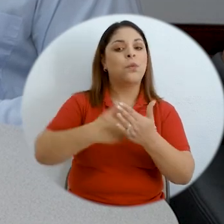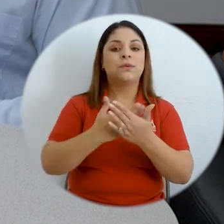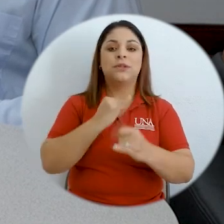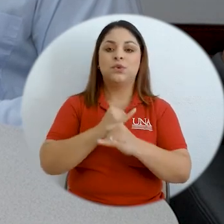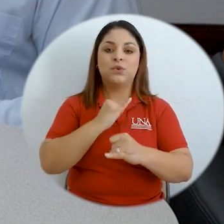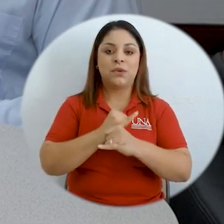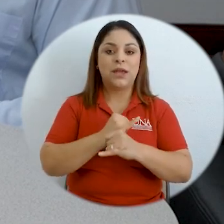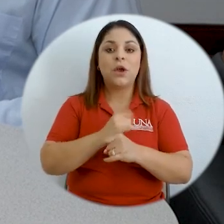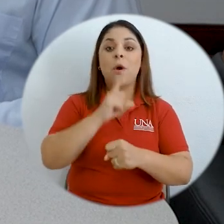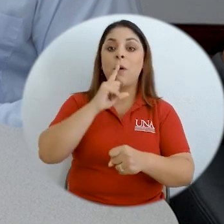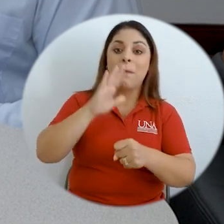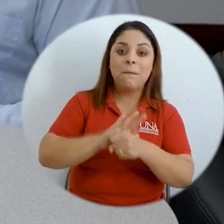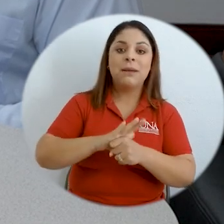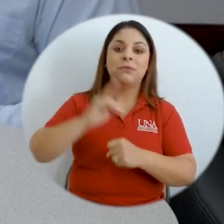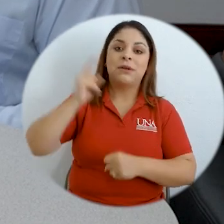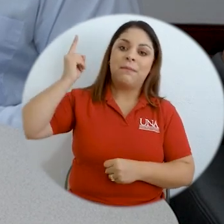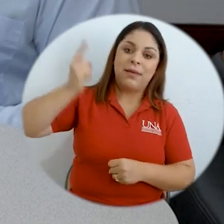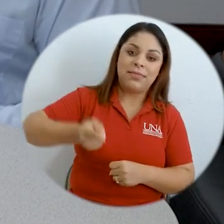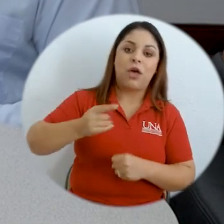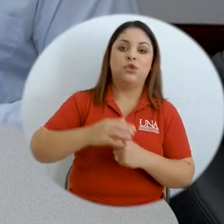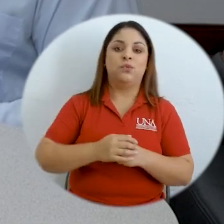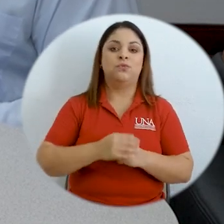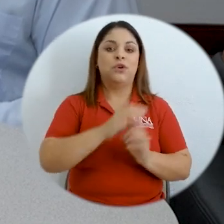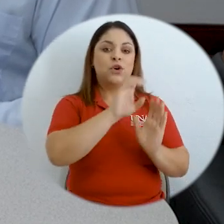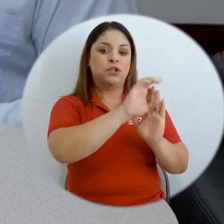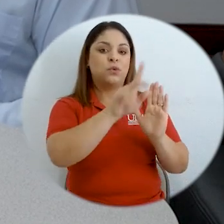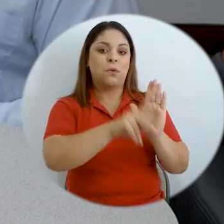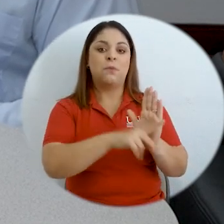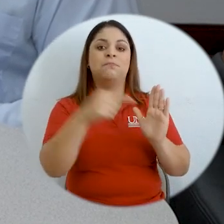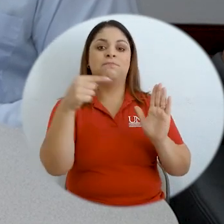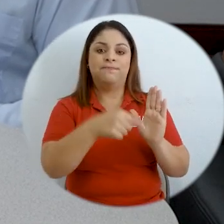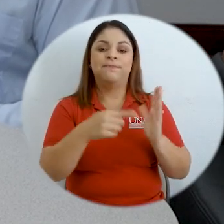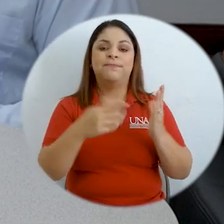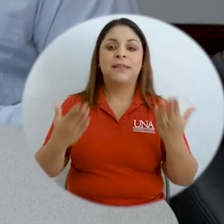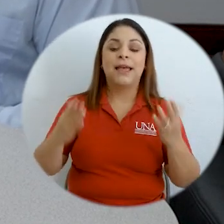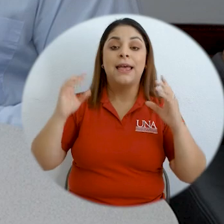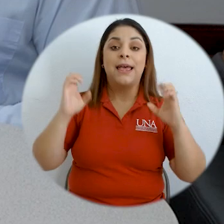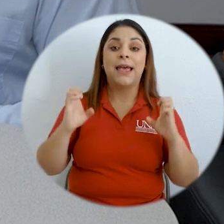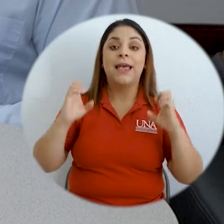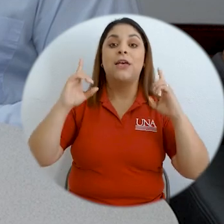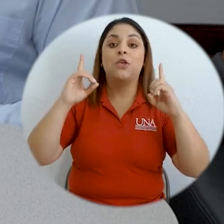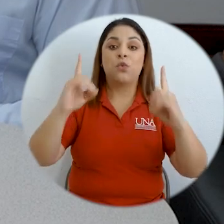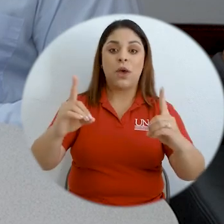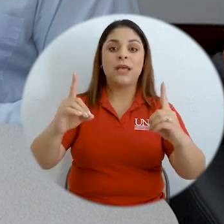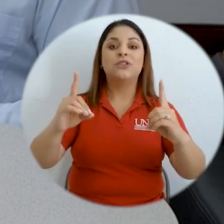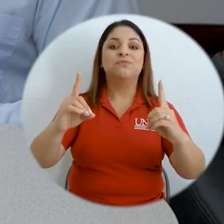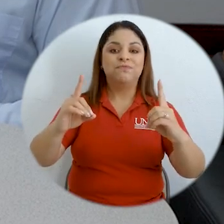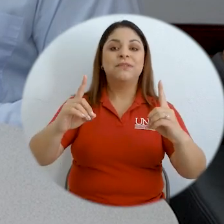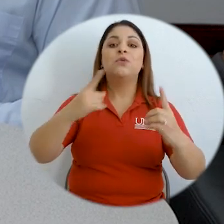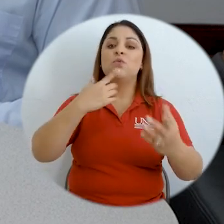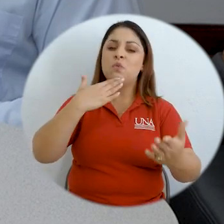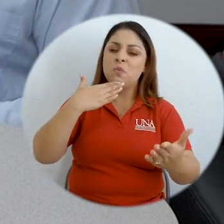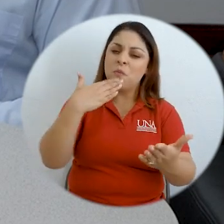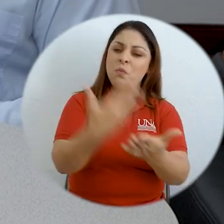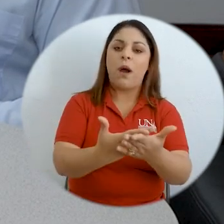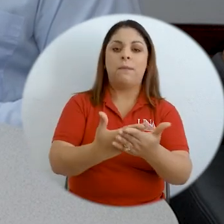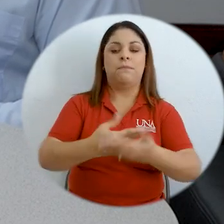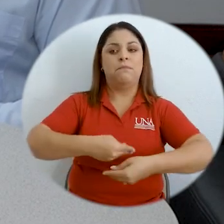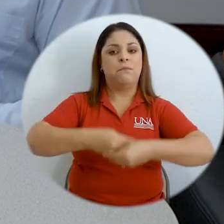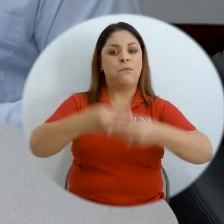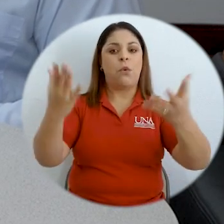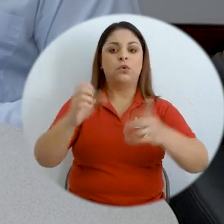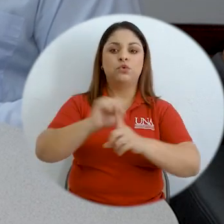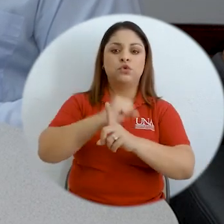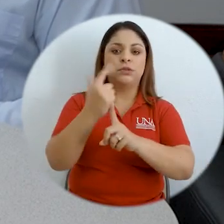y sobre todo que hemos venido cumpliendo el mandato constitucional de que la educación es un bien